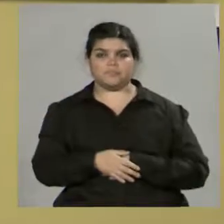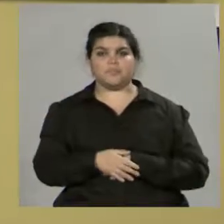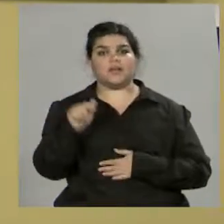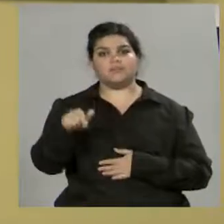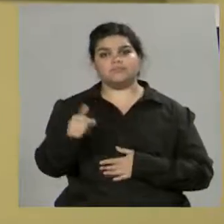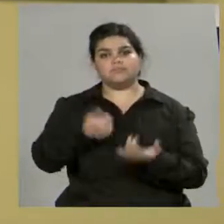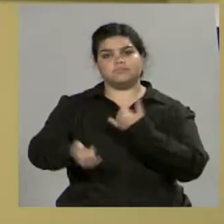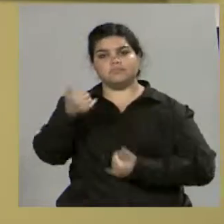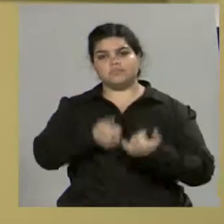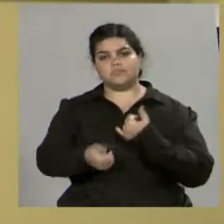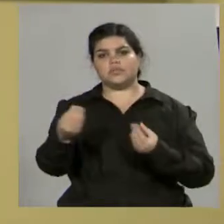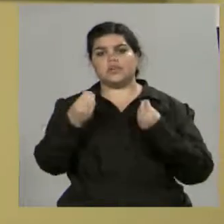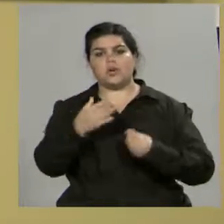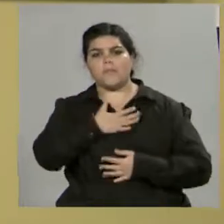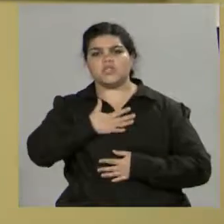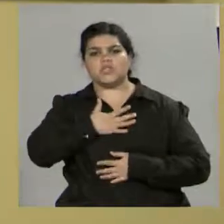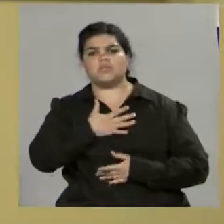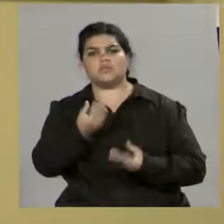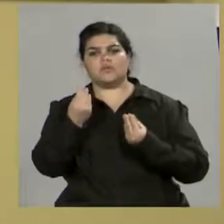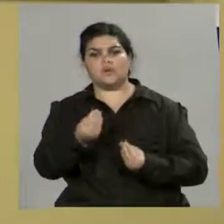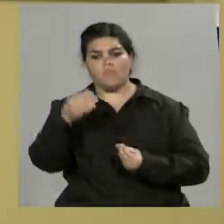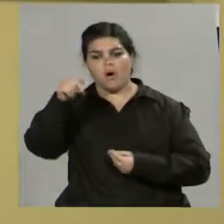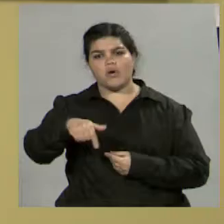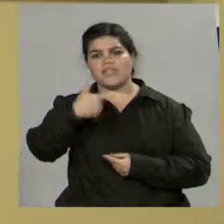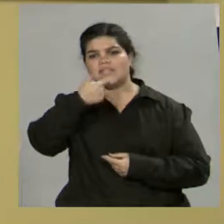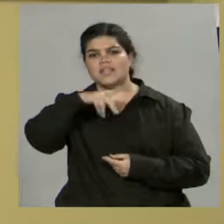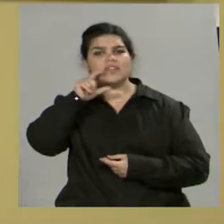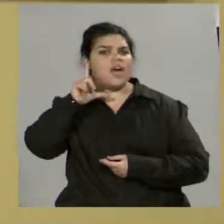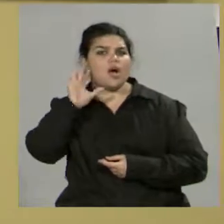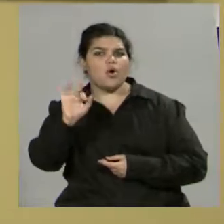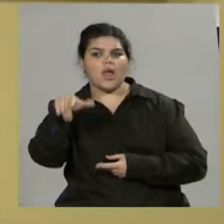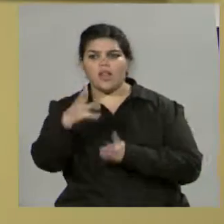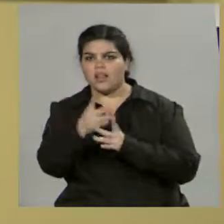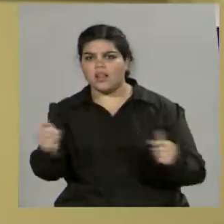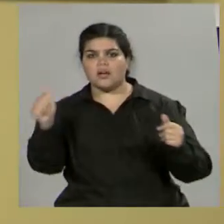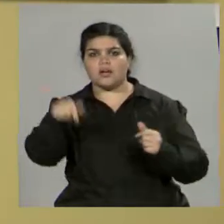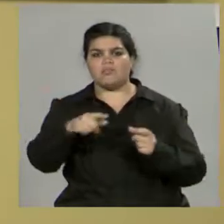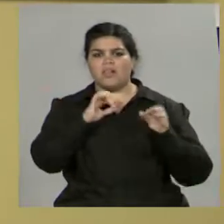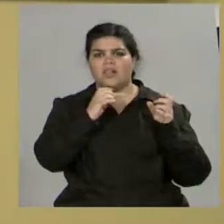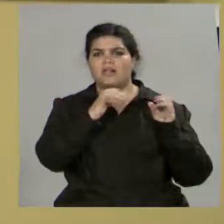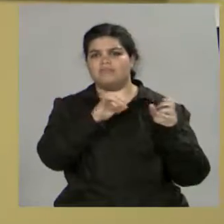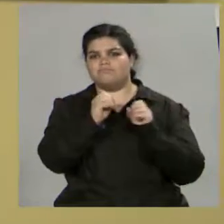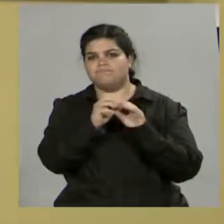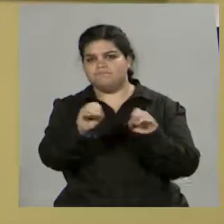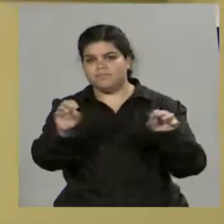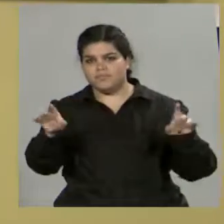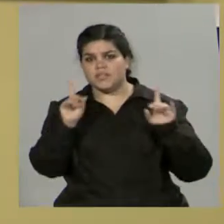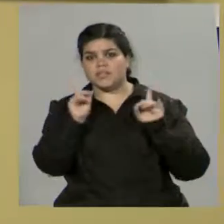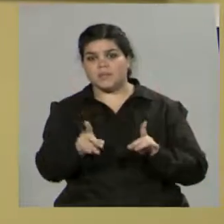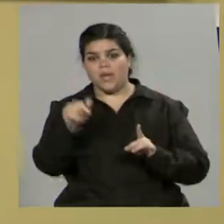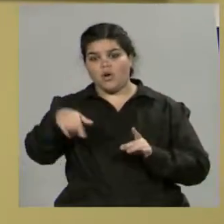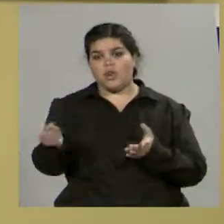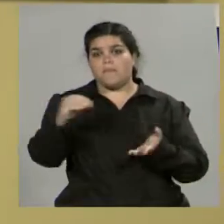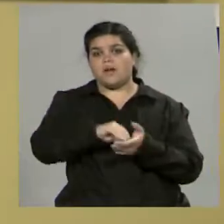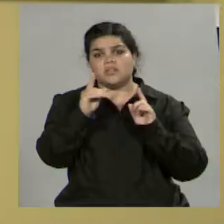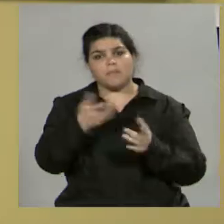las percepciones de la gente. Realmente el caso de Santiago Maldonado ha generado mucha repercusión. Nosotros también nos sumamos al pedido de